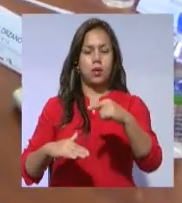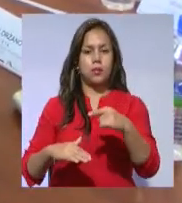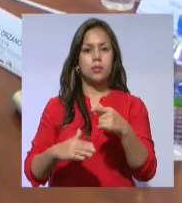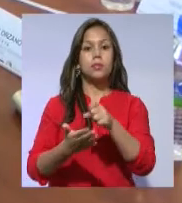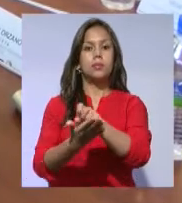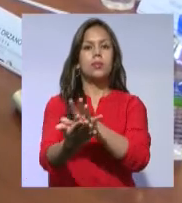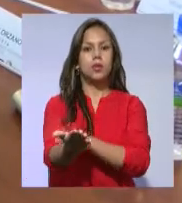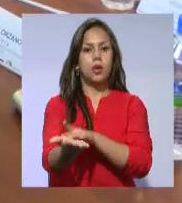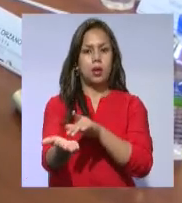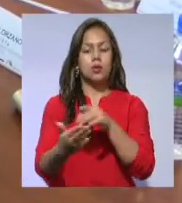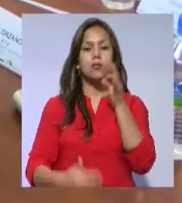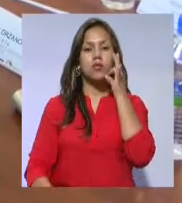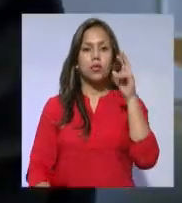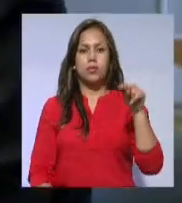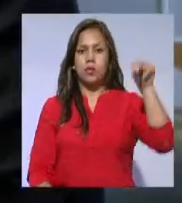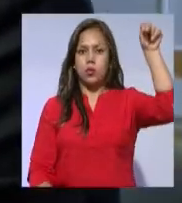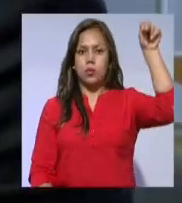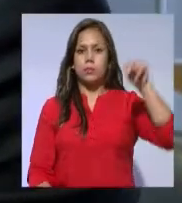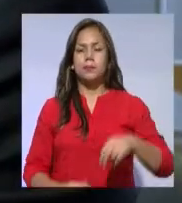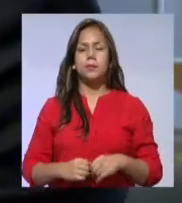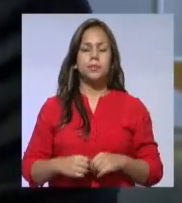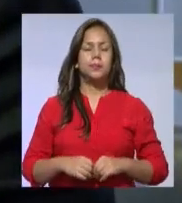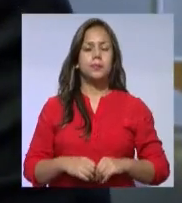proyecto minero fruta del norte